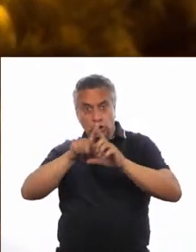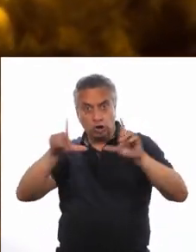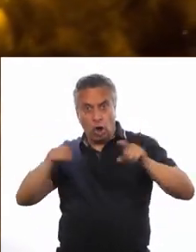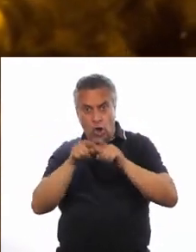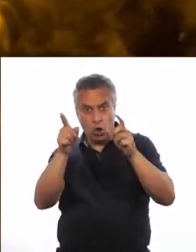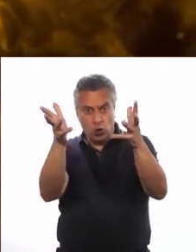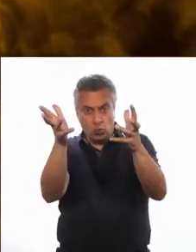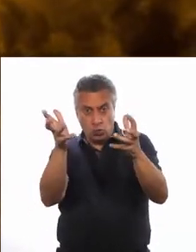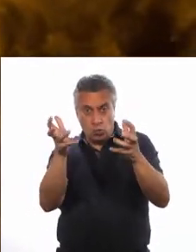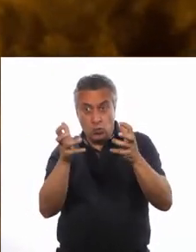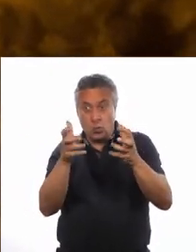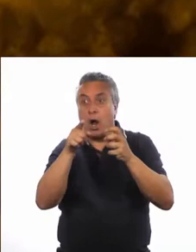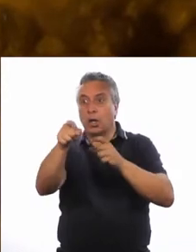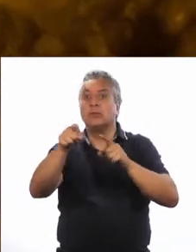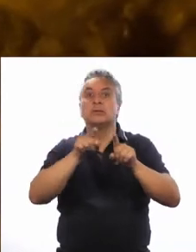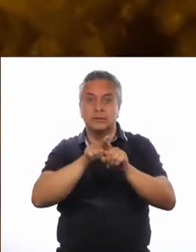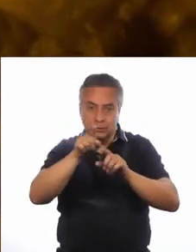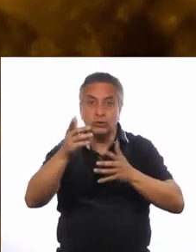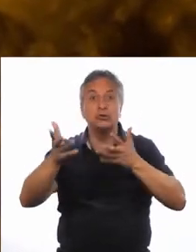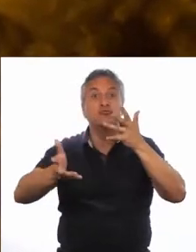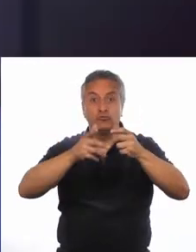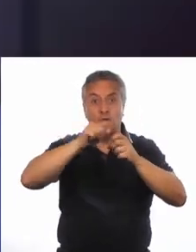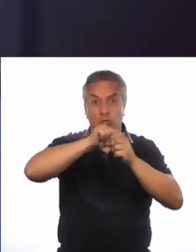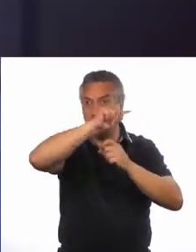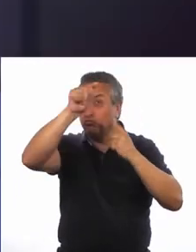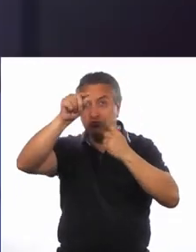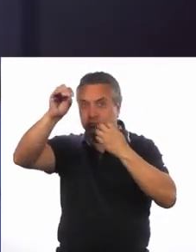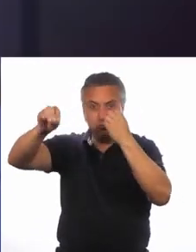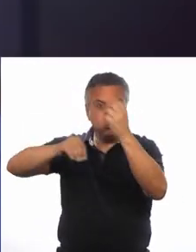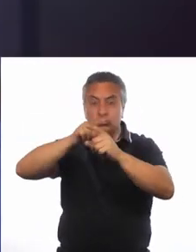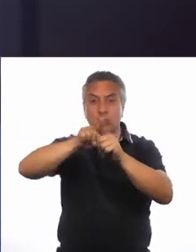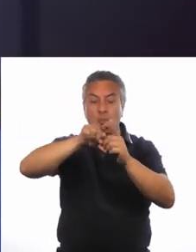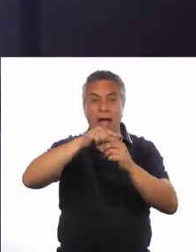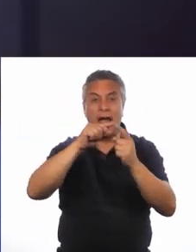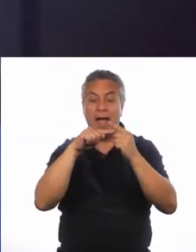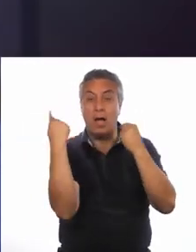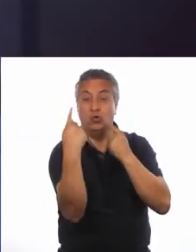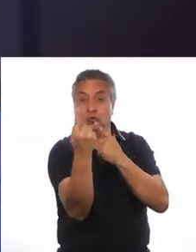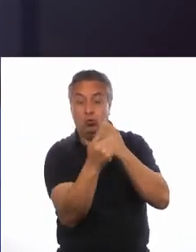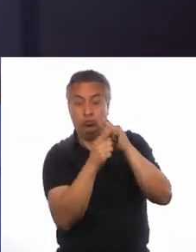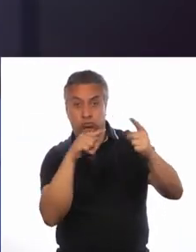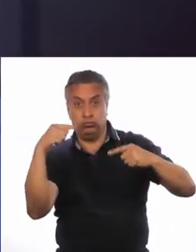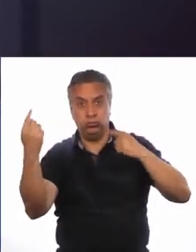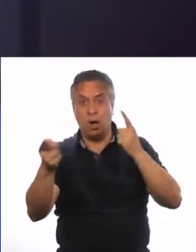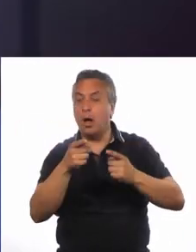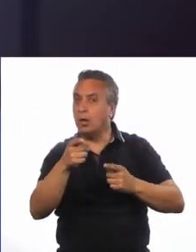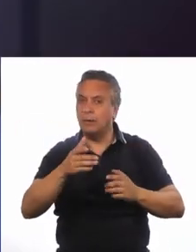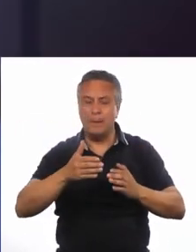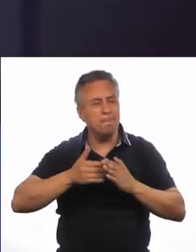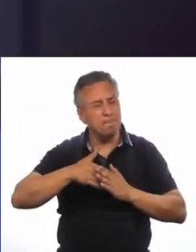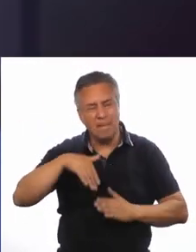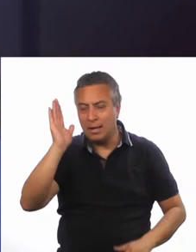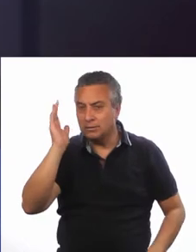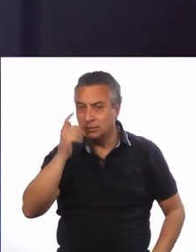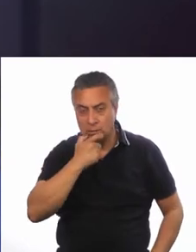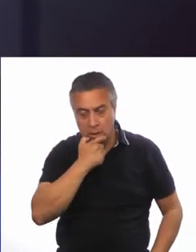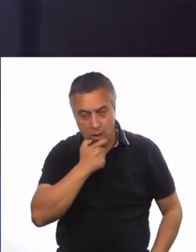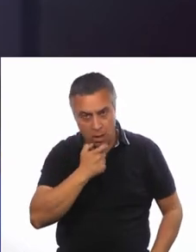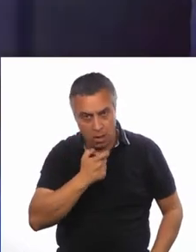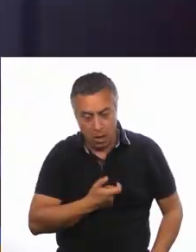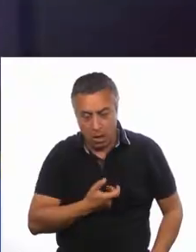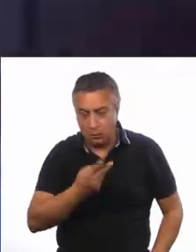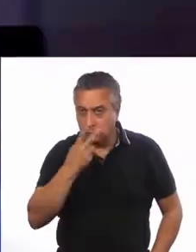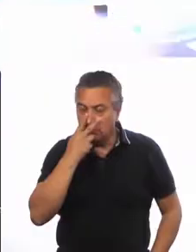moviendo y arremolinando toda su superficie creando uno de los espectáculos más impresionantes de todo el sistema